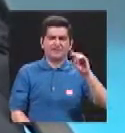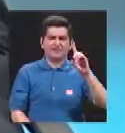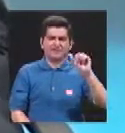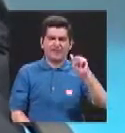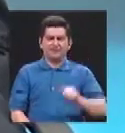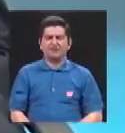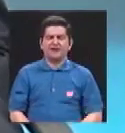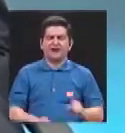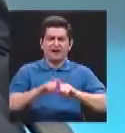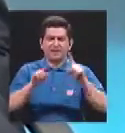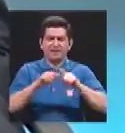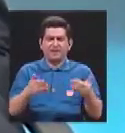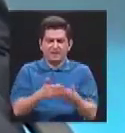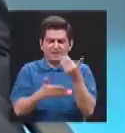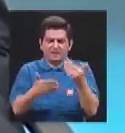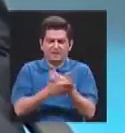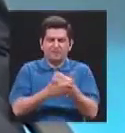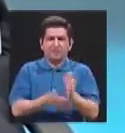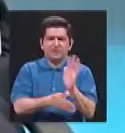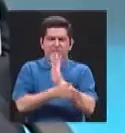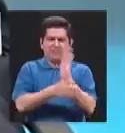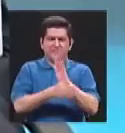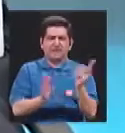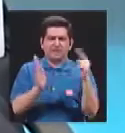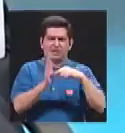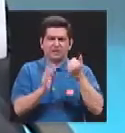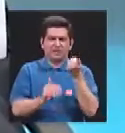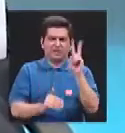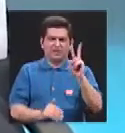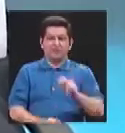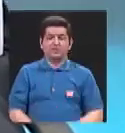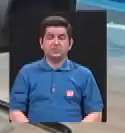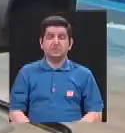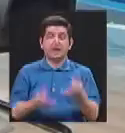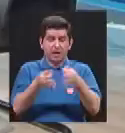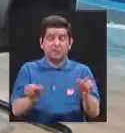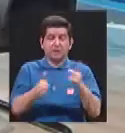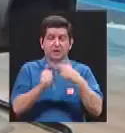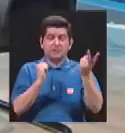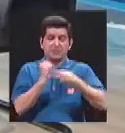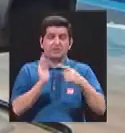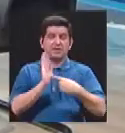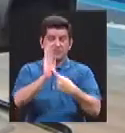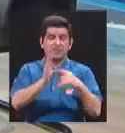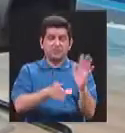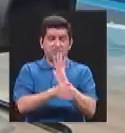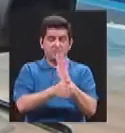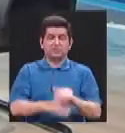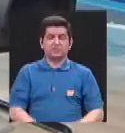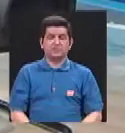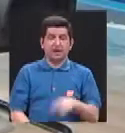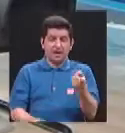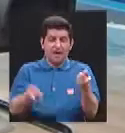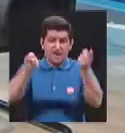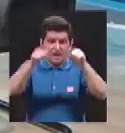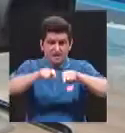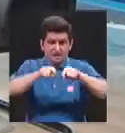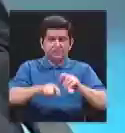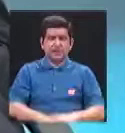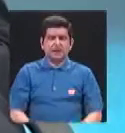los estrenos cinematográficos del 2012. Fue muy importante el estreno de esta película, que